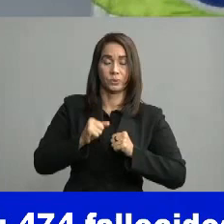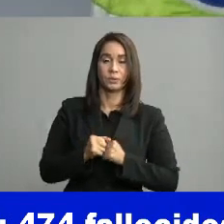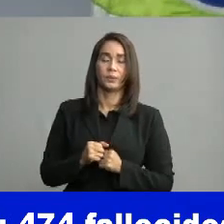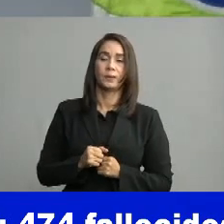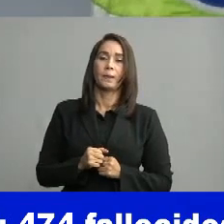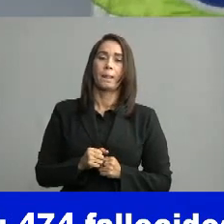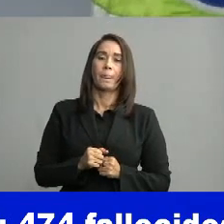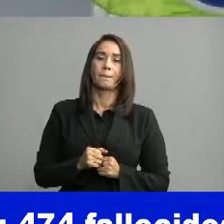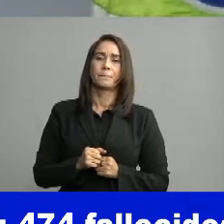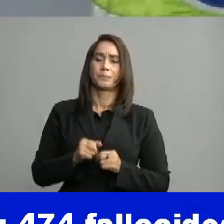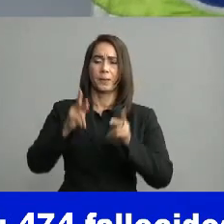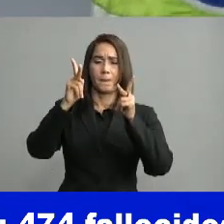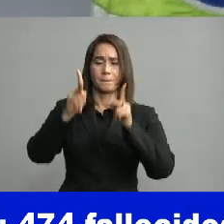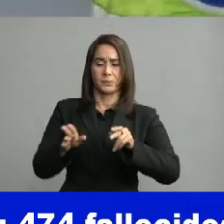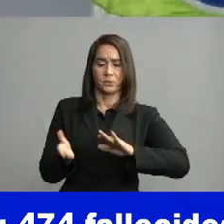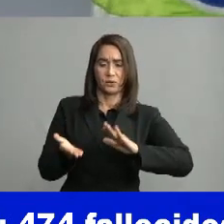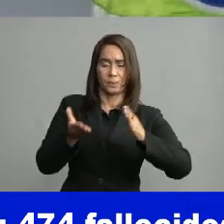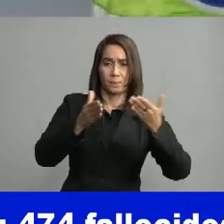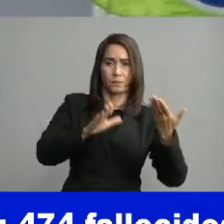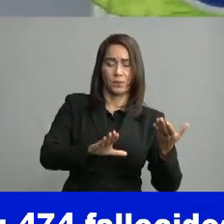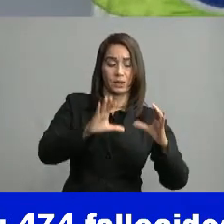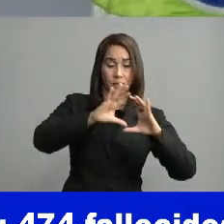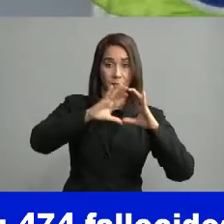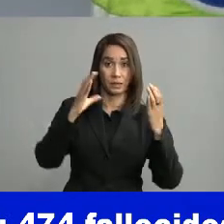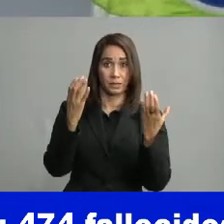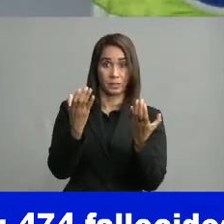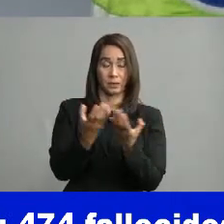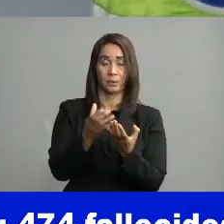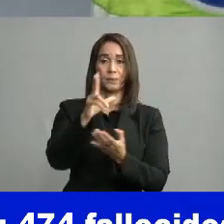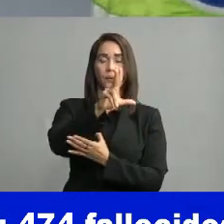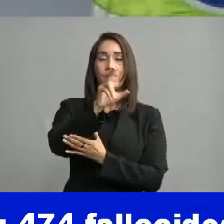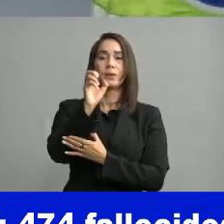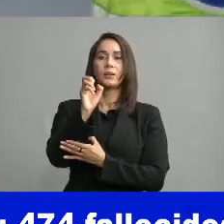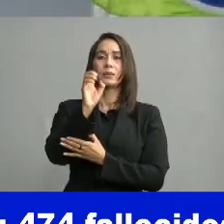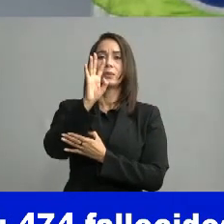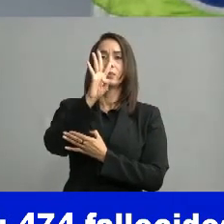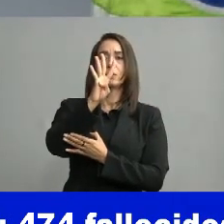El número de defunciones alcanzó los